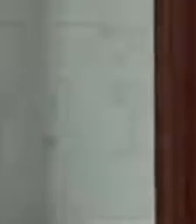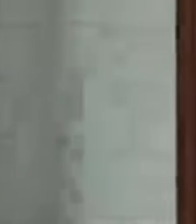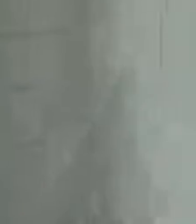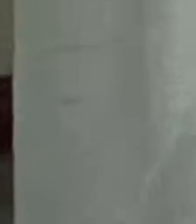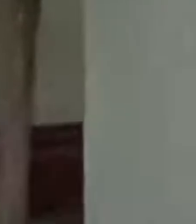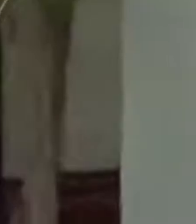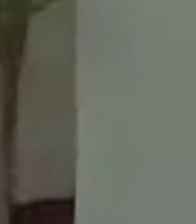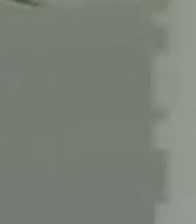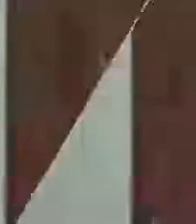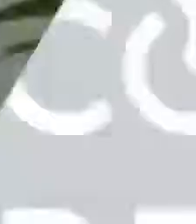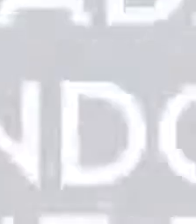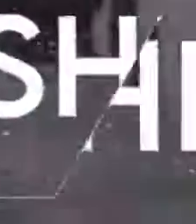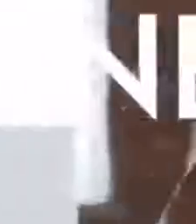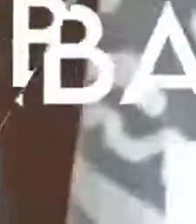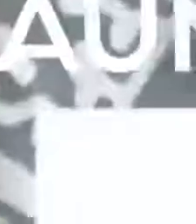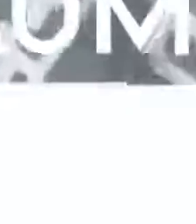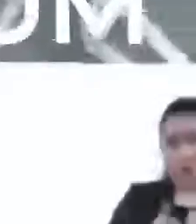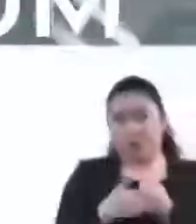mundo.